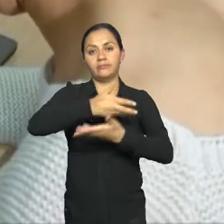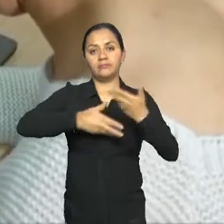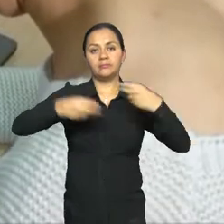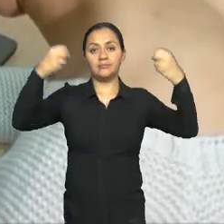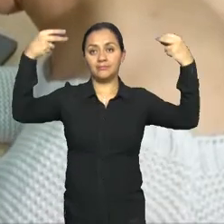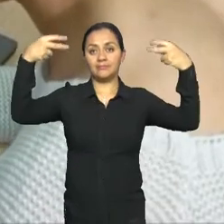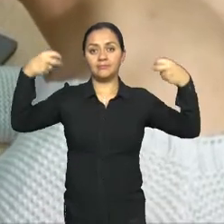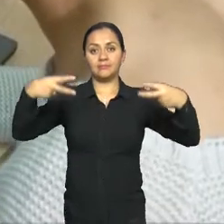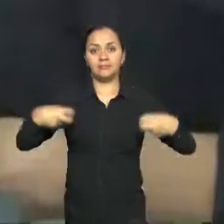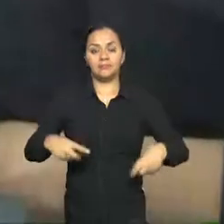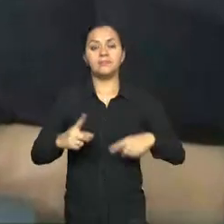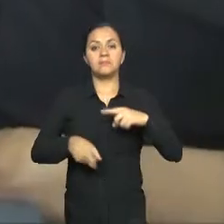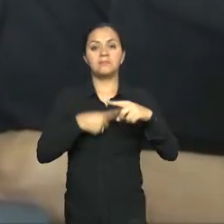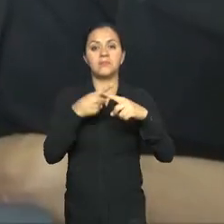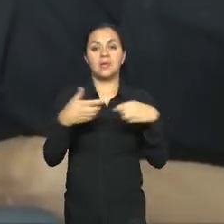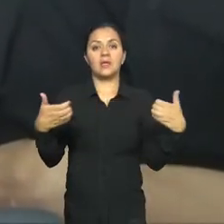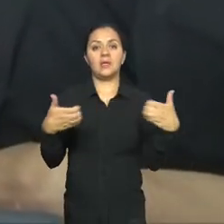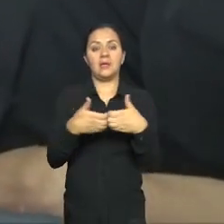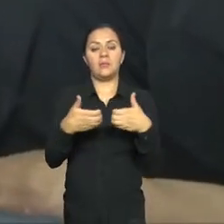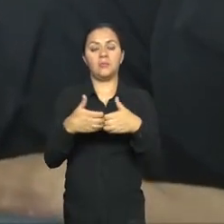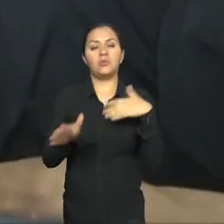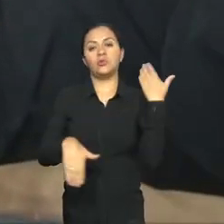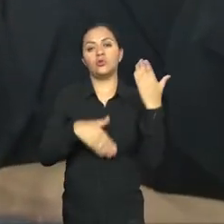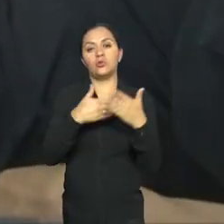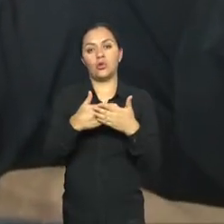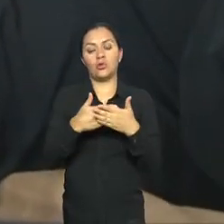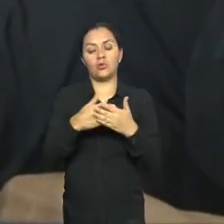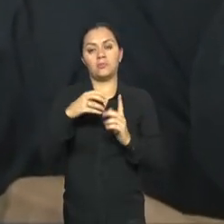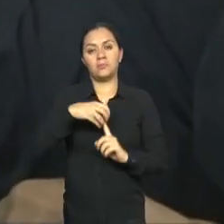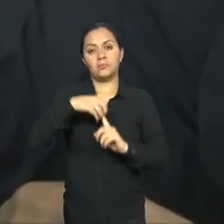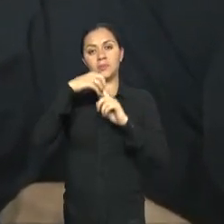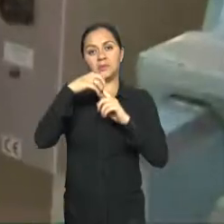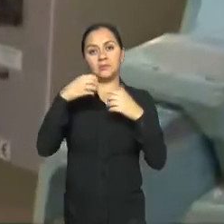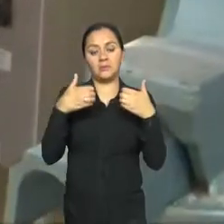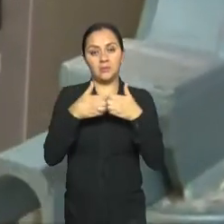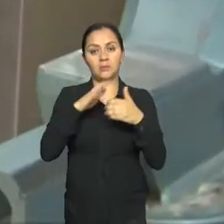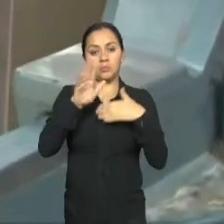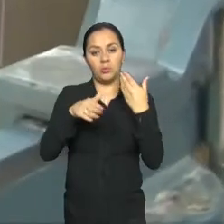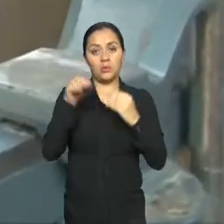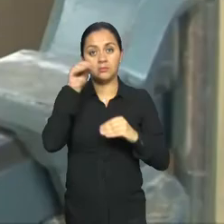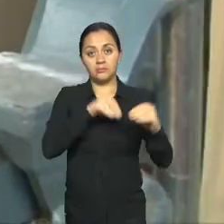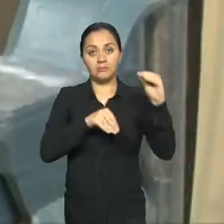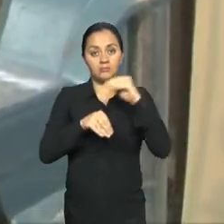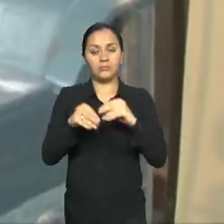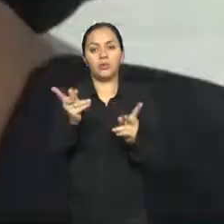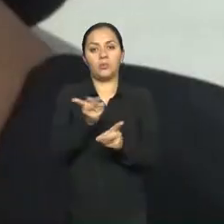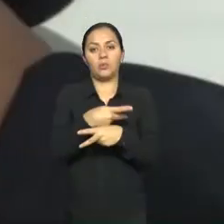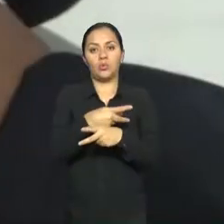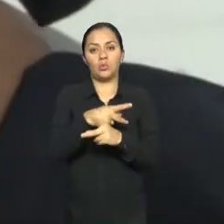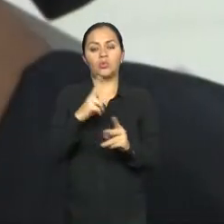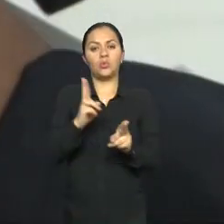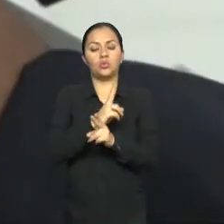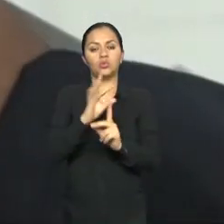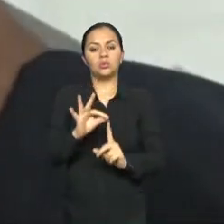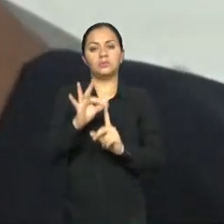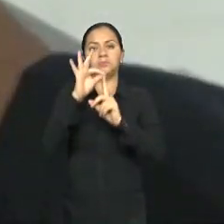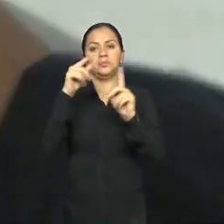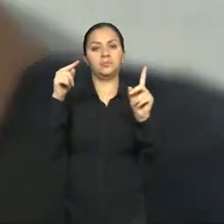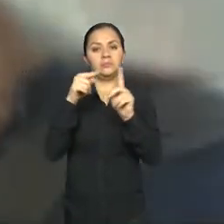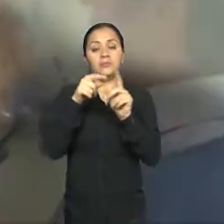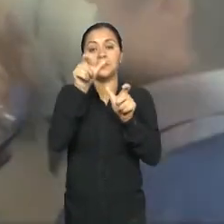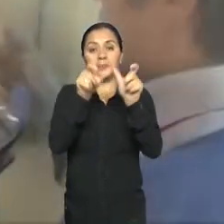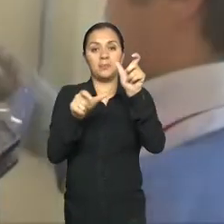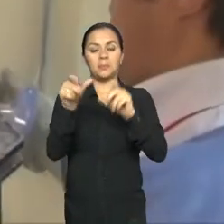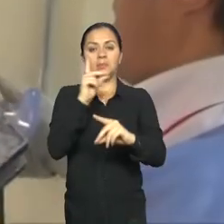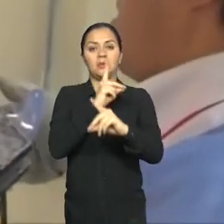señalización. Equipos, maquinaria y toda materia prima que sirva para elaborar productos de uso exclusivo para personas